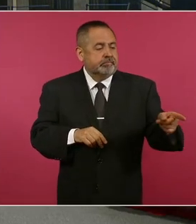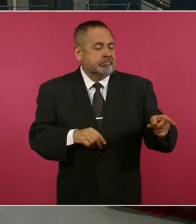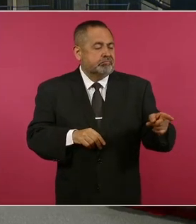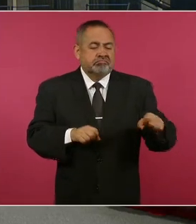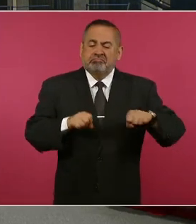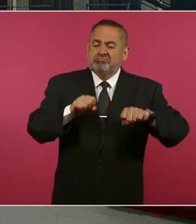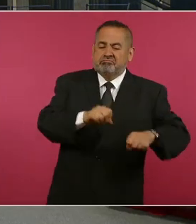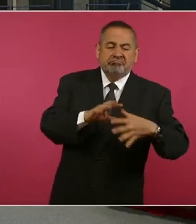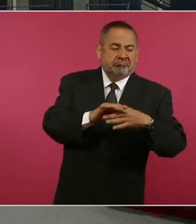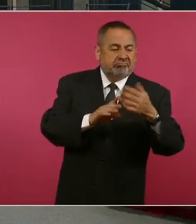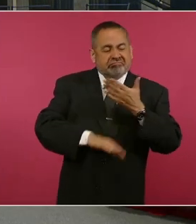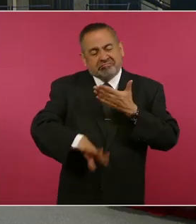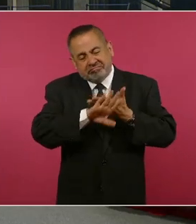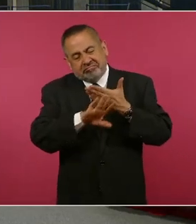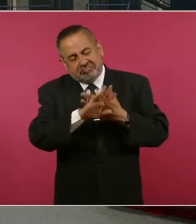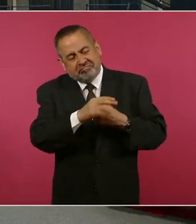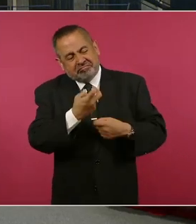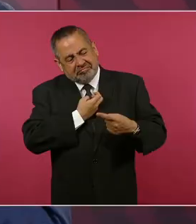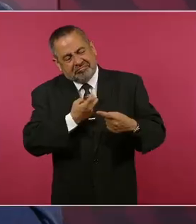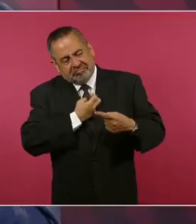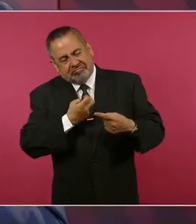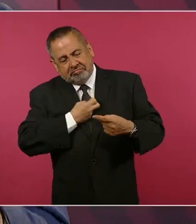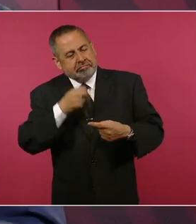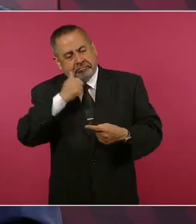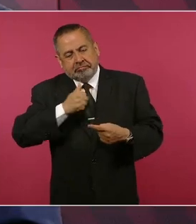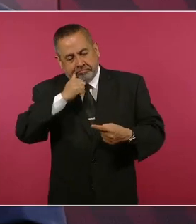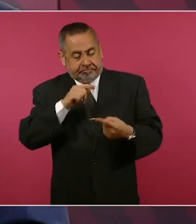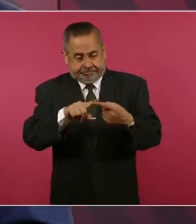autoritario, y otro